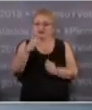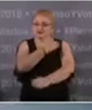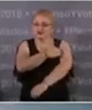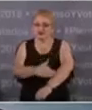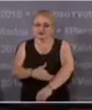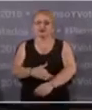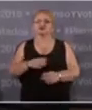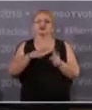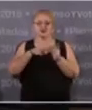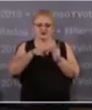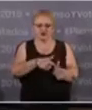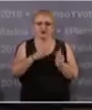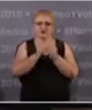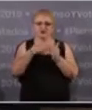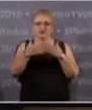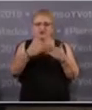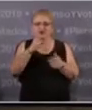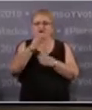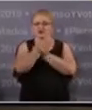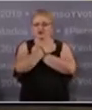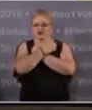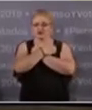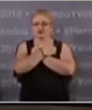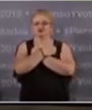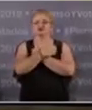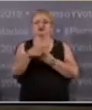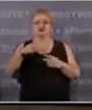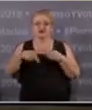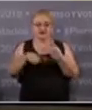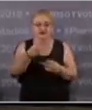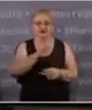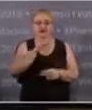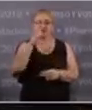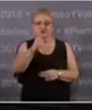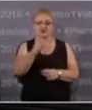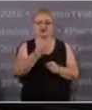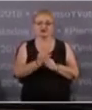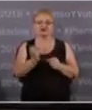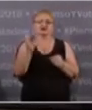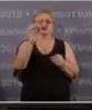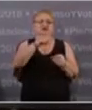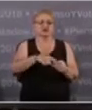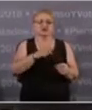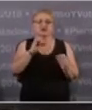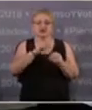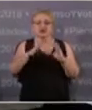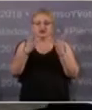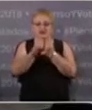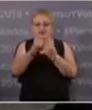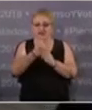modelo de educación, irnos a una interacción en la comunidad donde